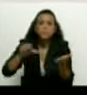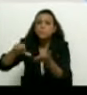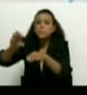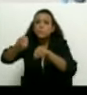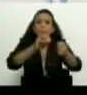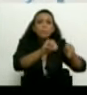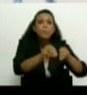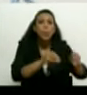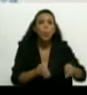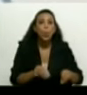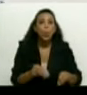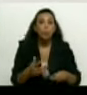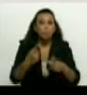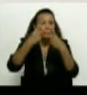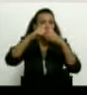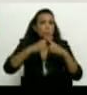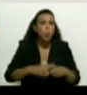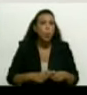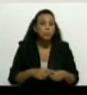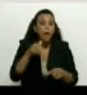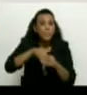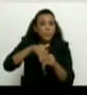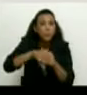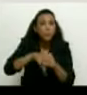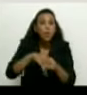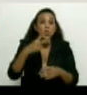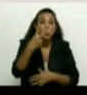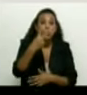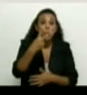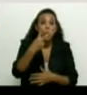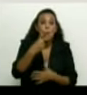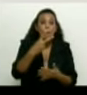y dicen que sacaron, que fueron a votar